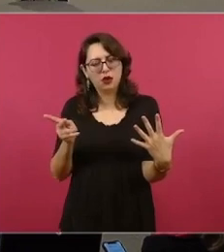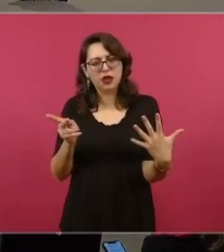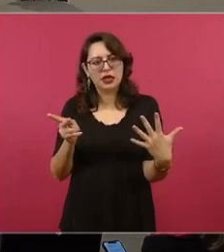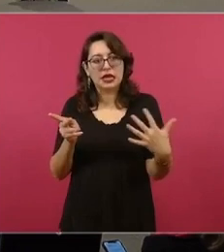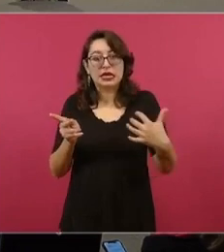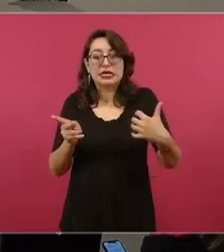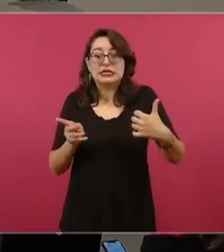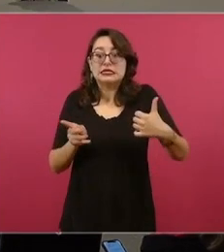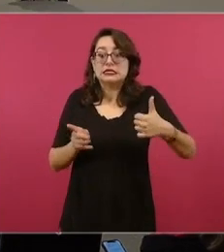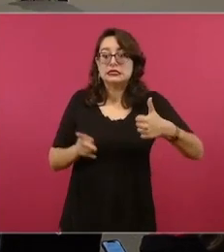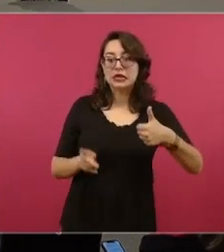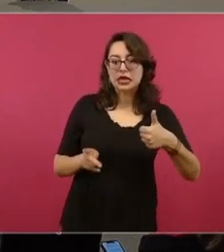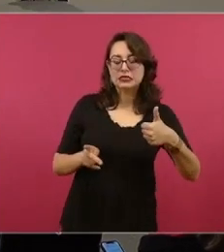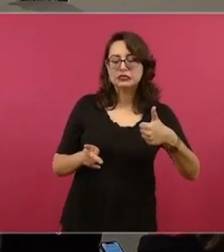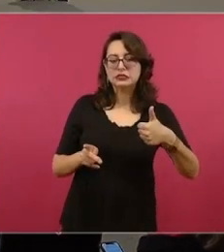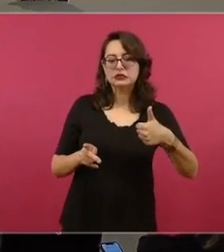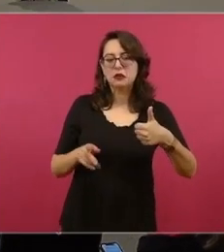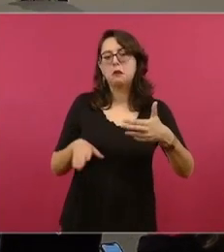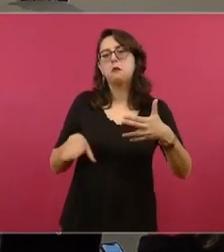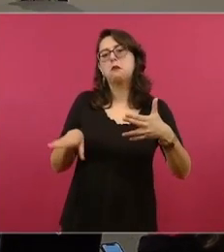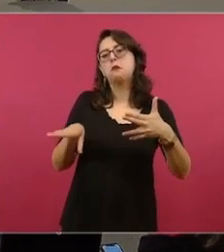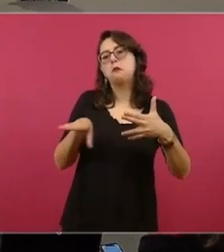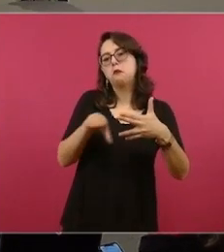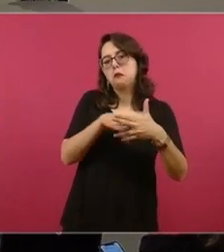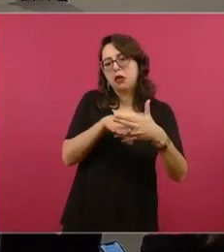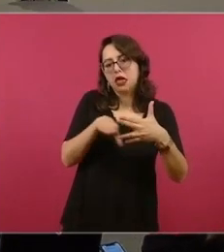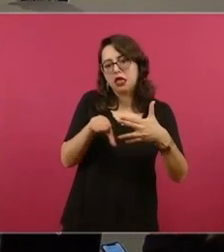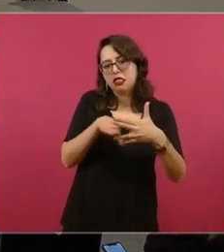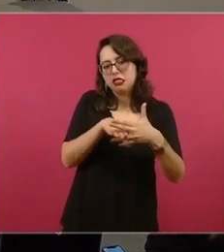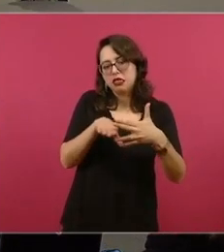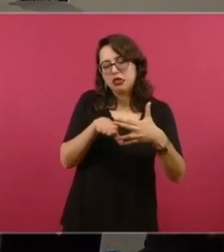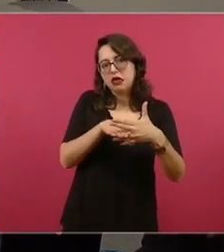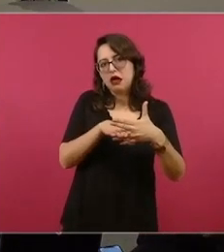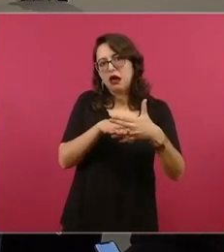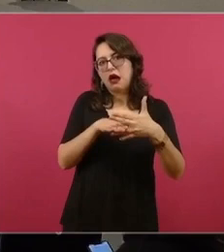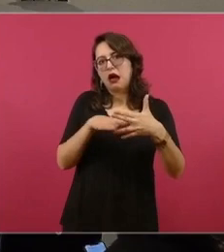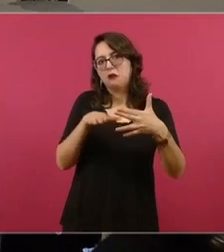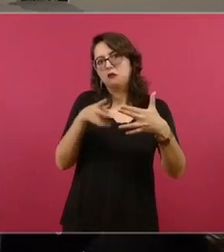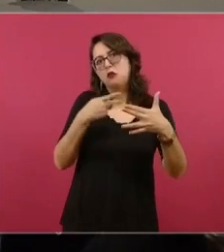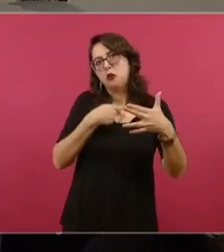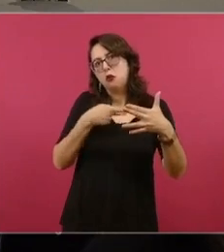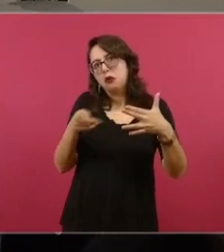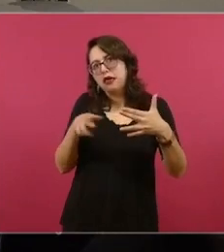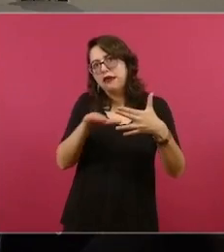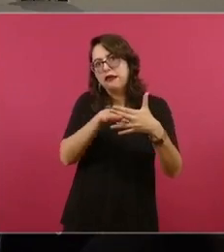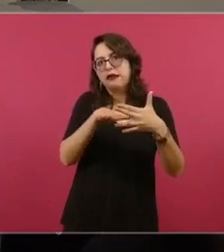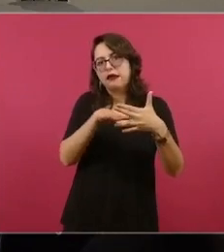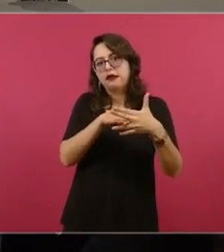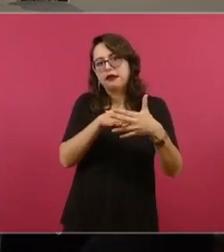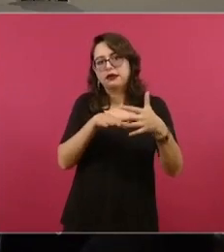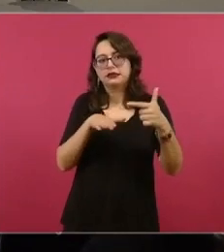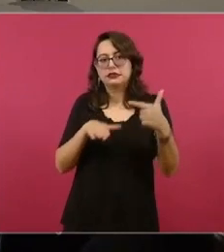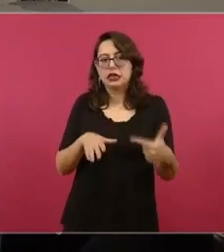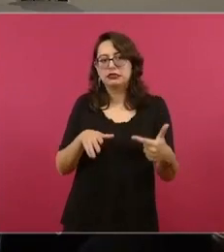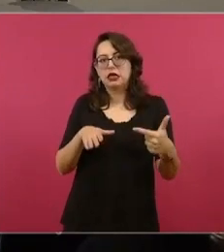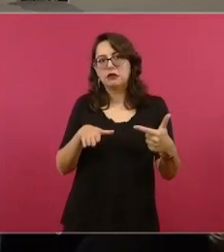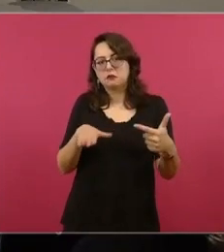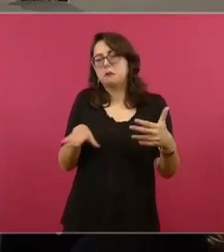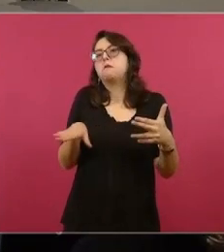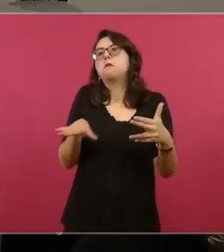media baja, media media, media alta, hasta